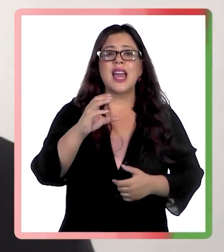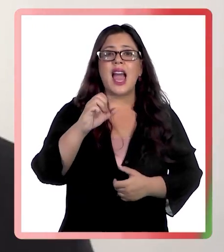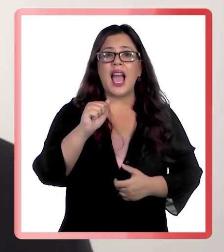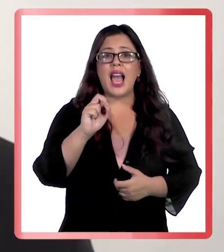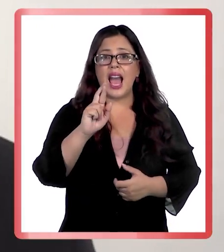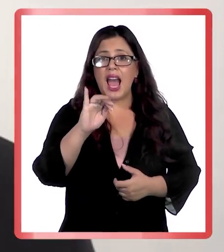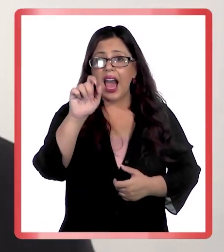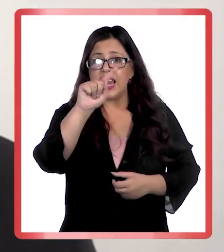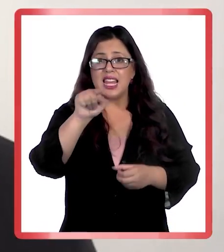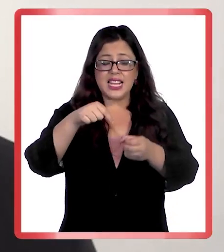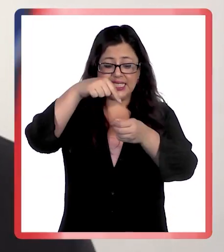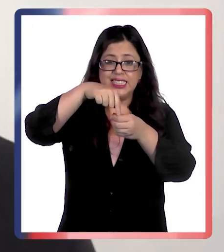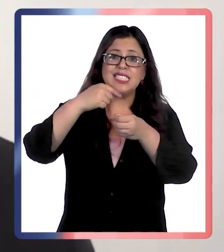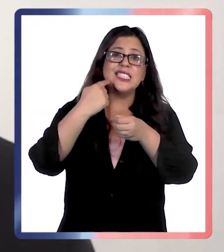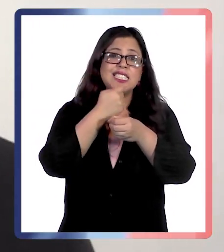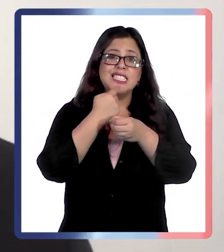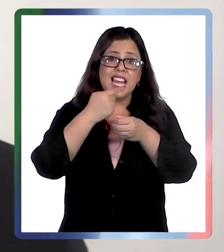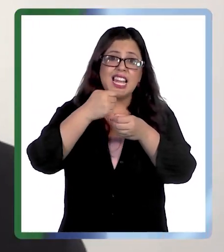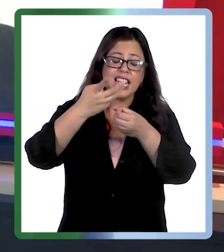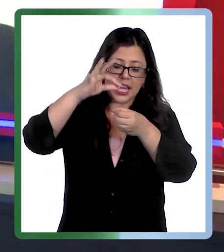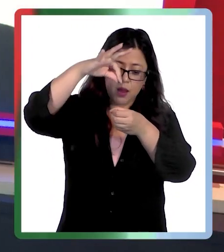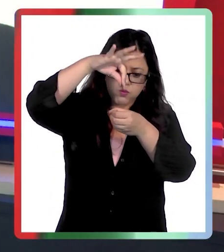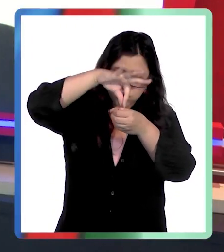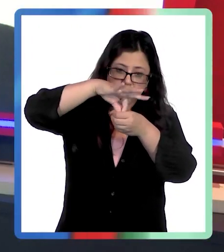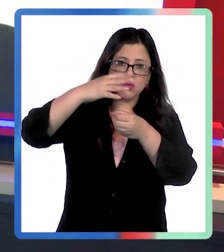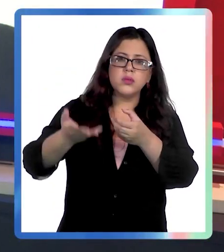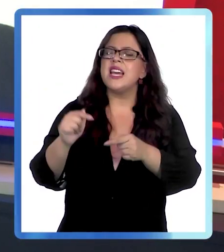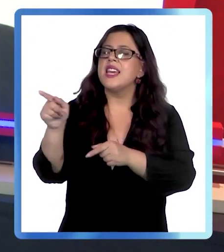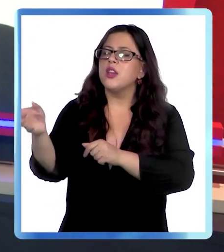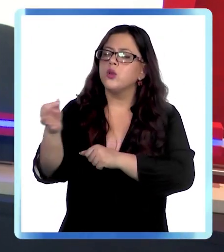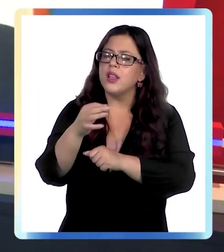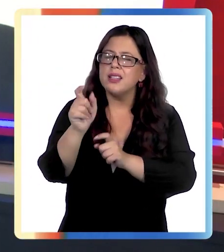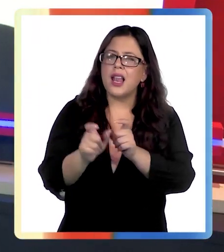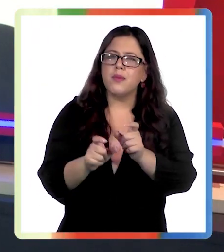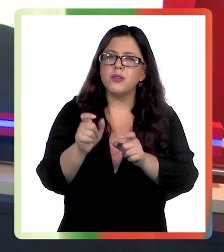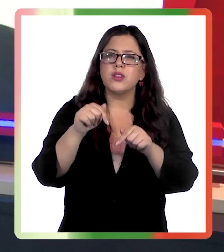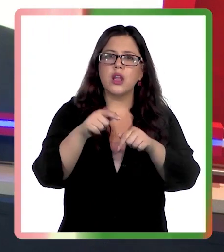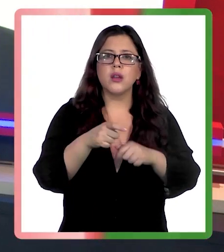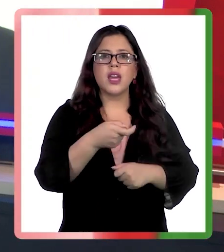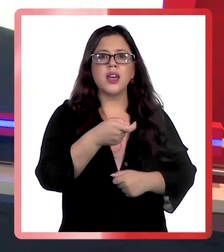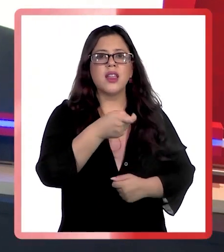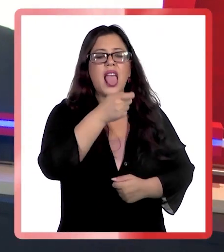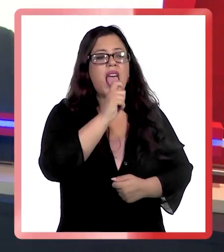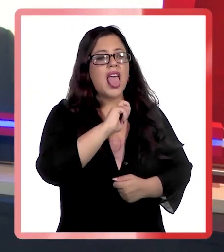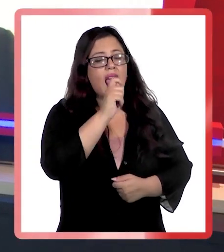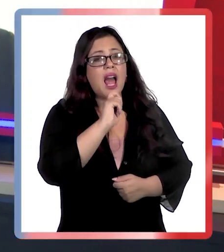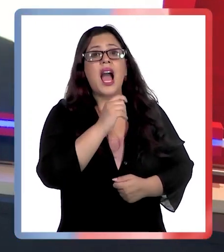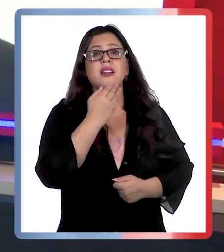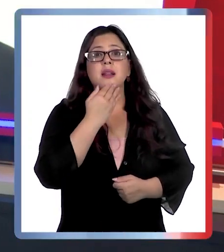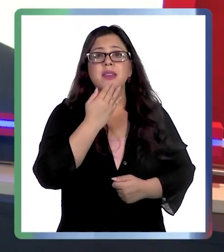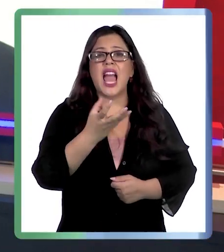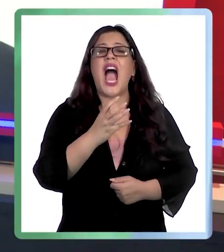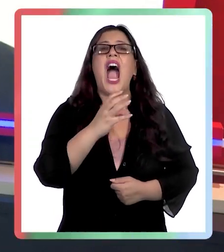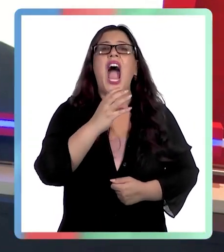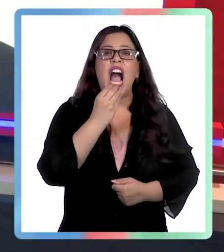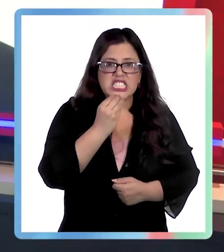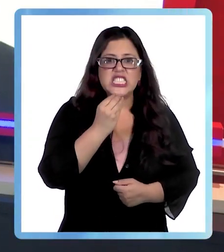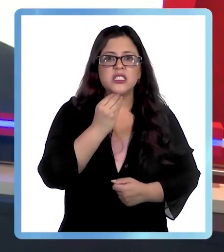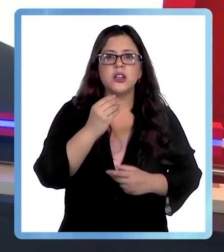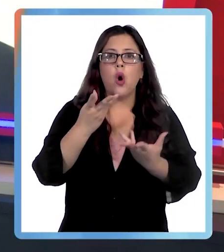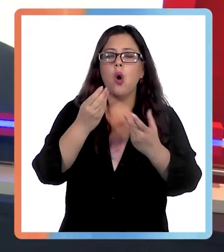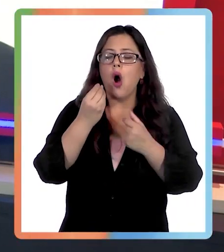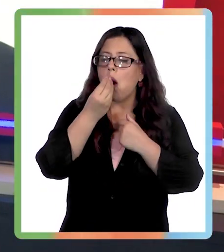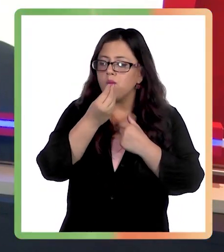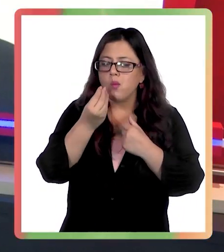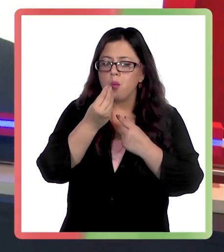caries que estén ocultas por ejemplo qué le dirías a la gente que en esta época muerde los helados el hielo y hasta mastica los